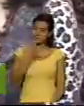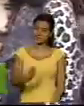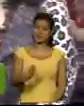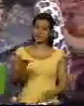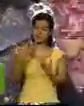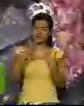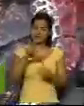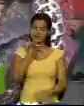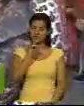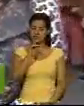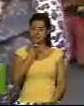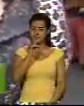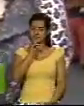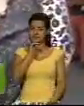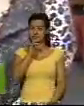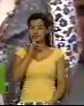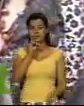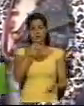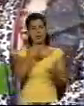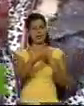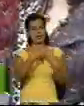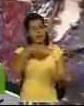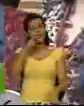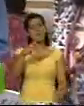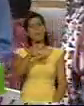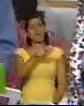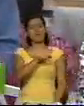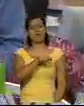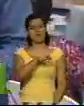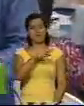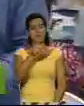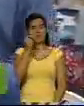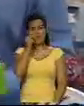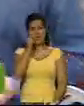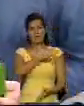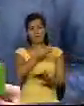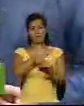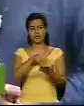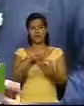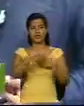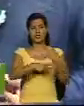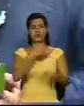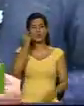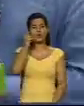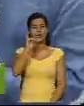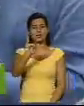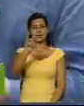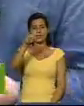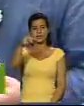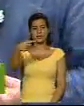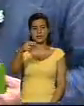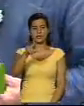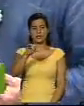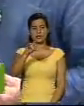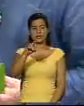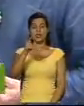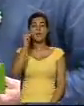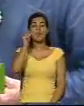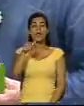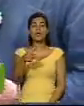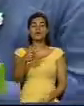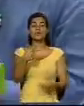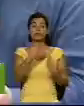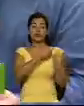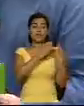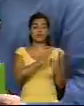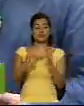todos esos datos tan interesantes. Vamos a conversar también con el Poder Popular, parte de lo que ha sido este proceso. Ingrid González, miembro del equipo de organizador de